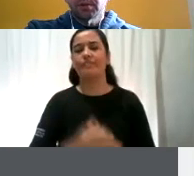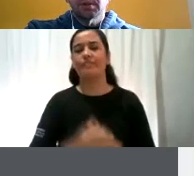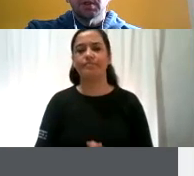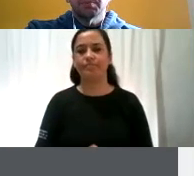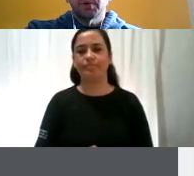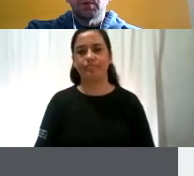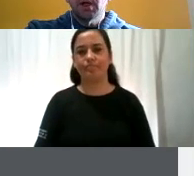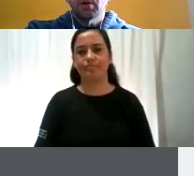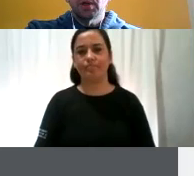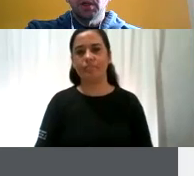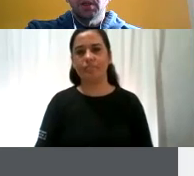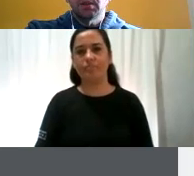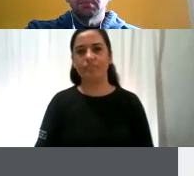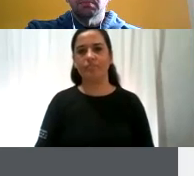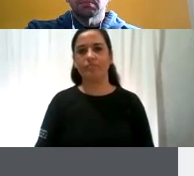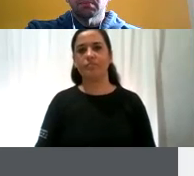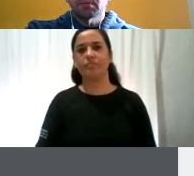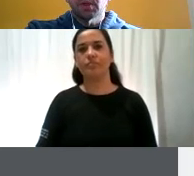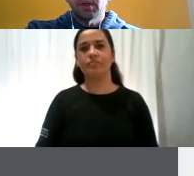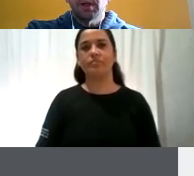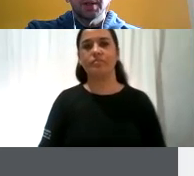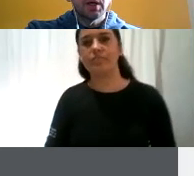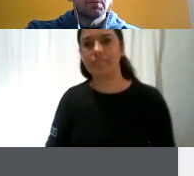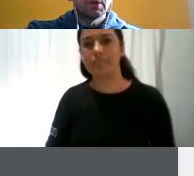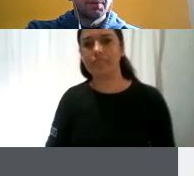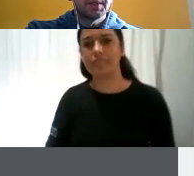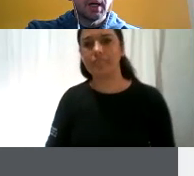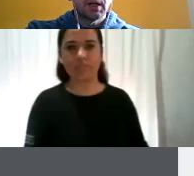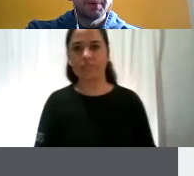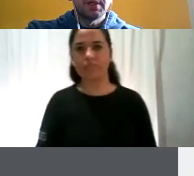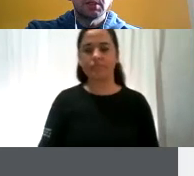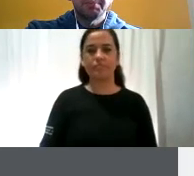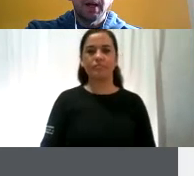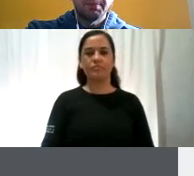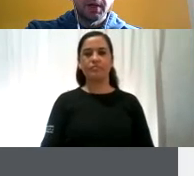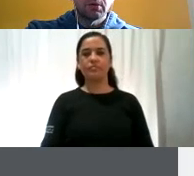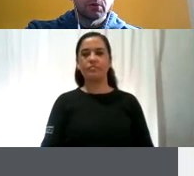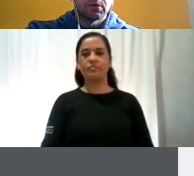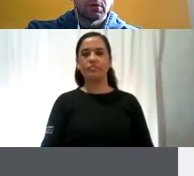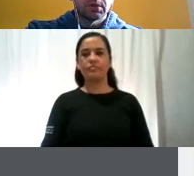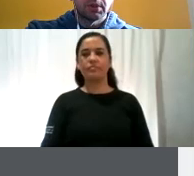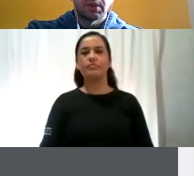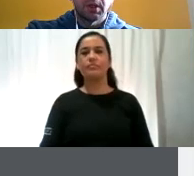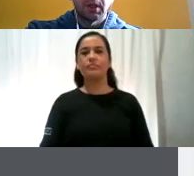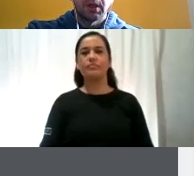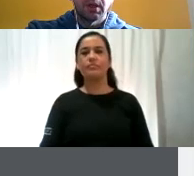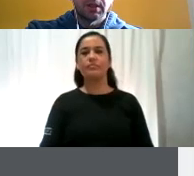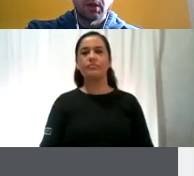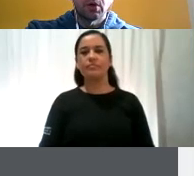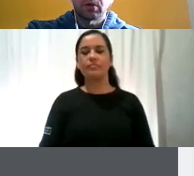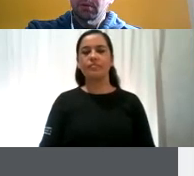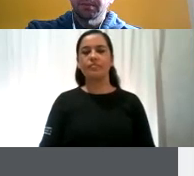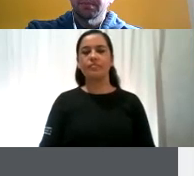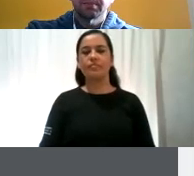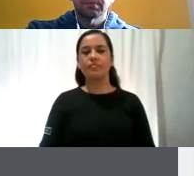Eso es por un lado, y la verdad como desventaja principal para nosotros es